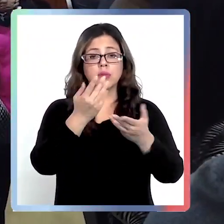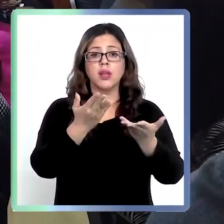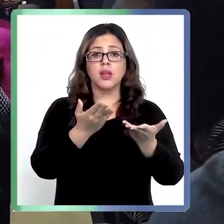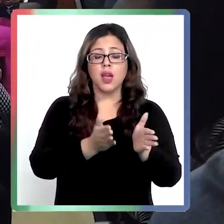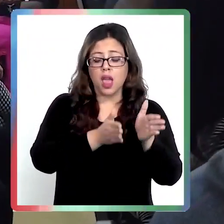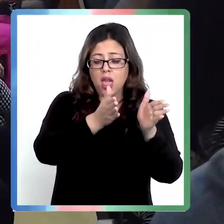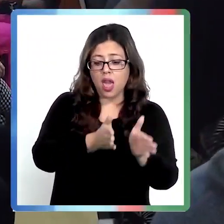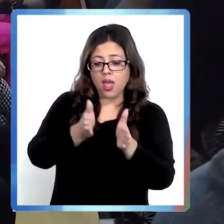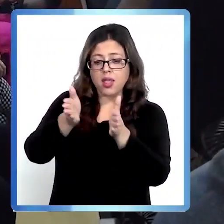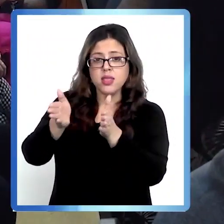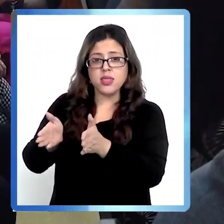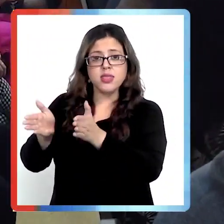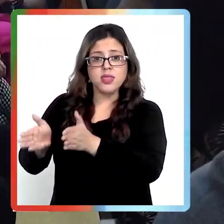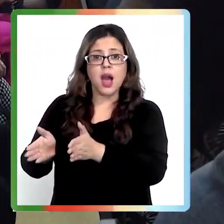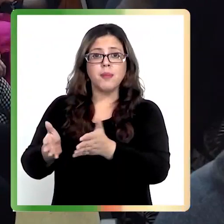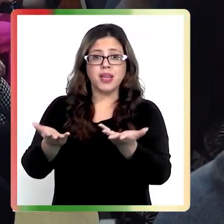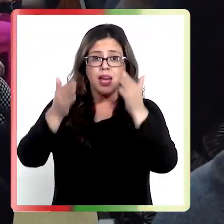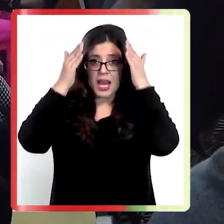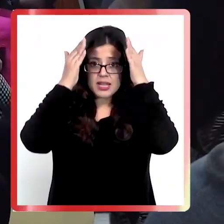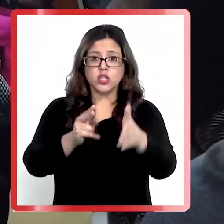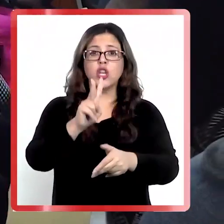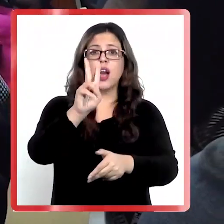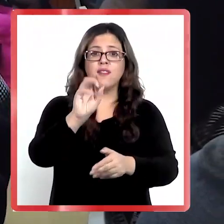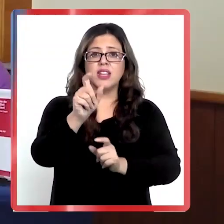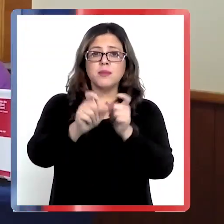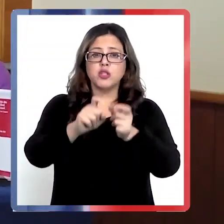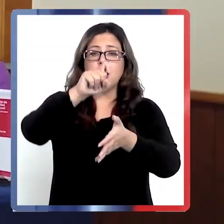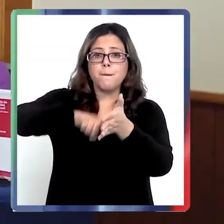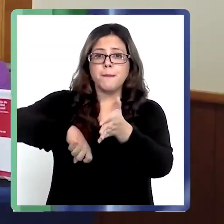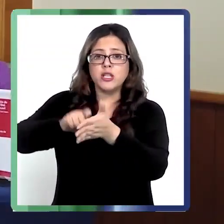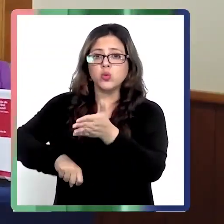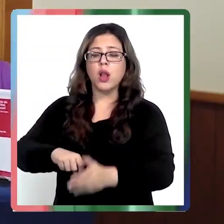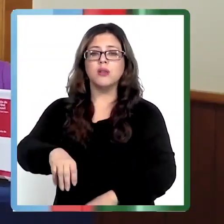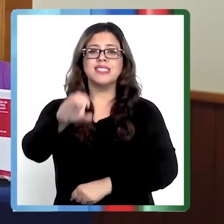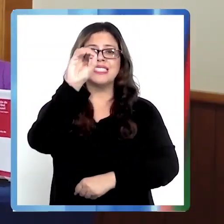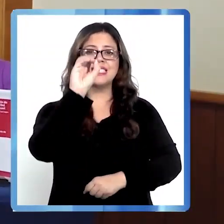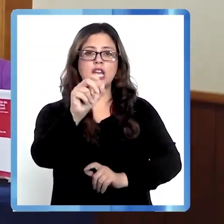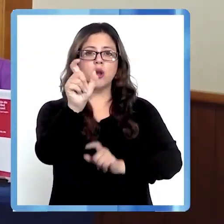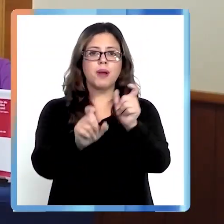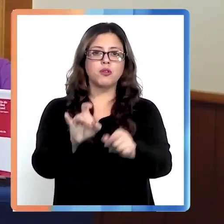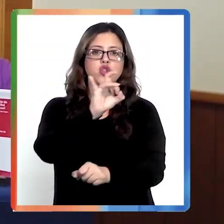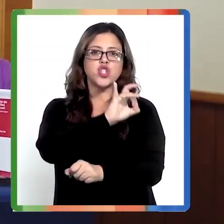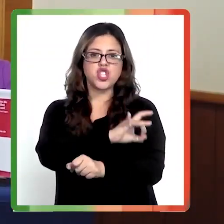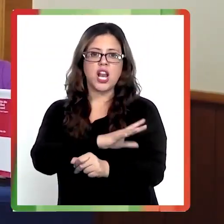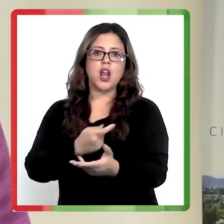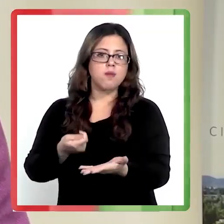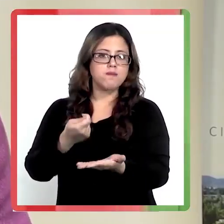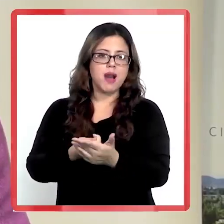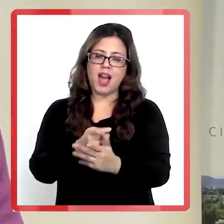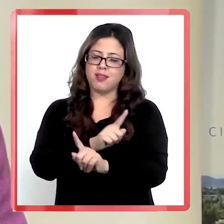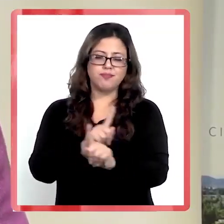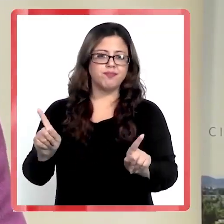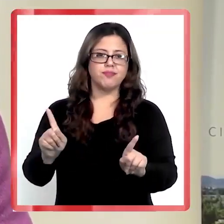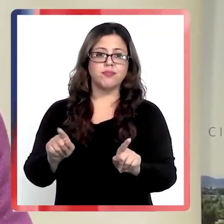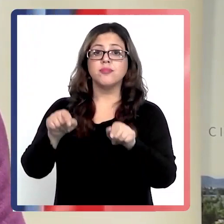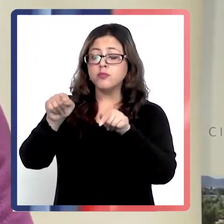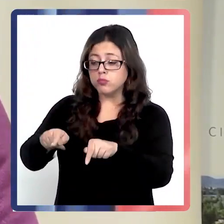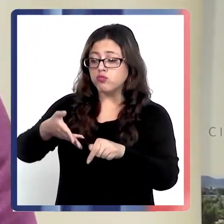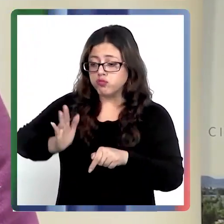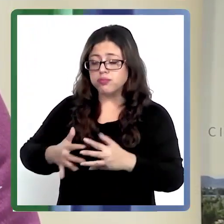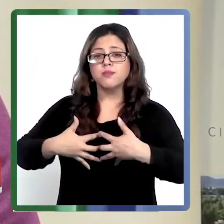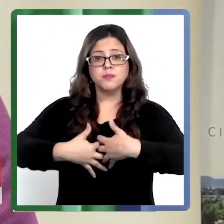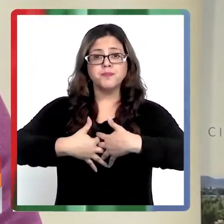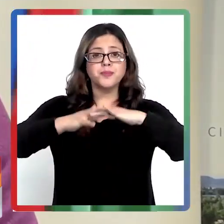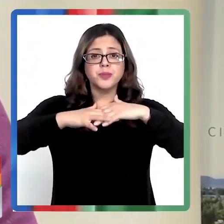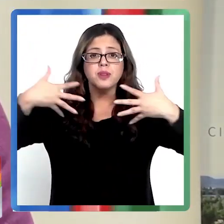etapa se podrán atender hasta 20 personas mensuales y tendrá costo cero para los usuarios chilenos. Vamos a poder seguir